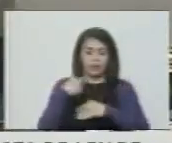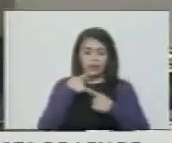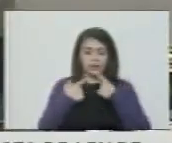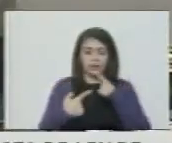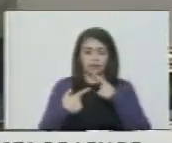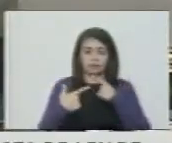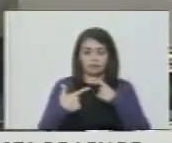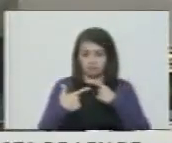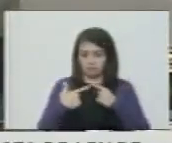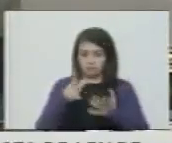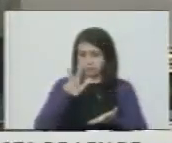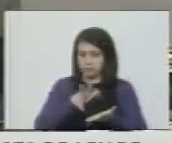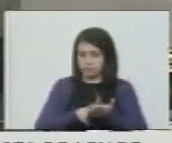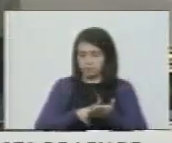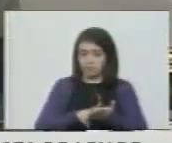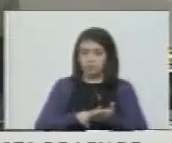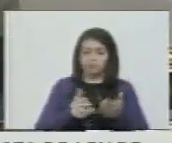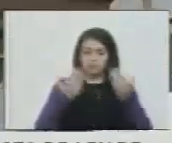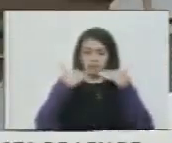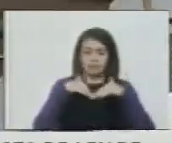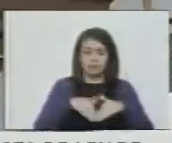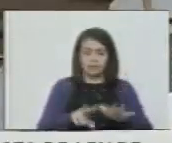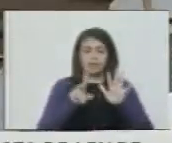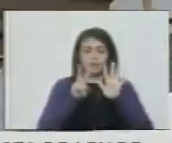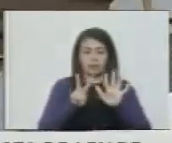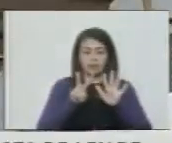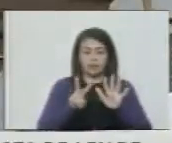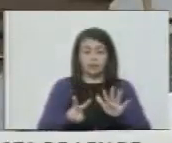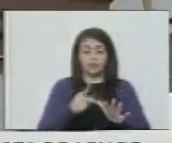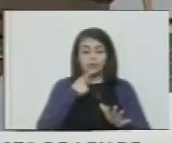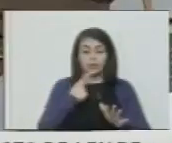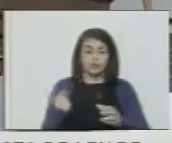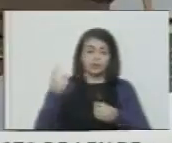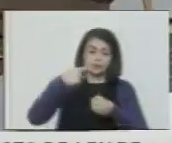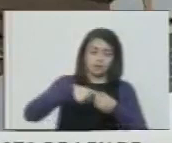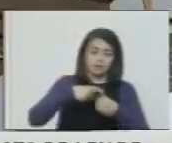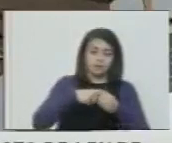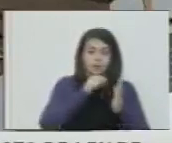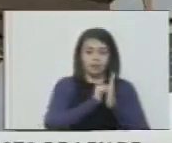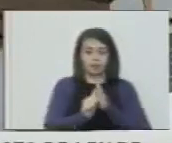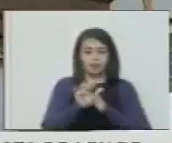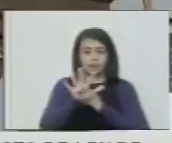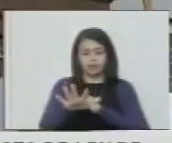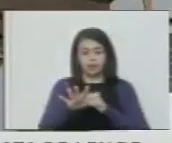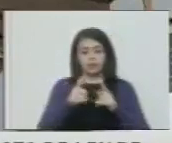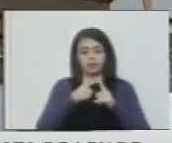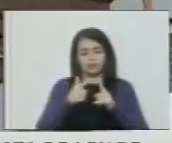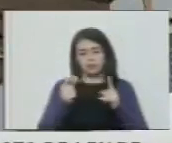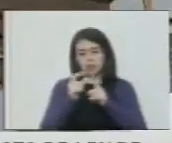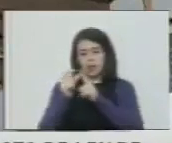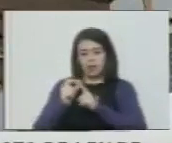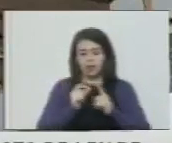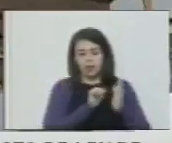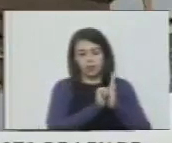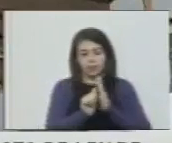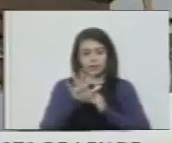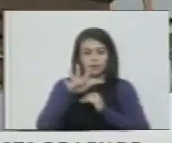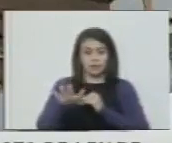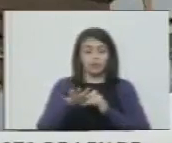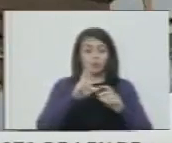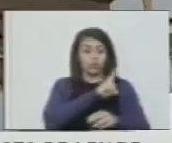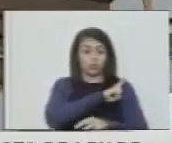consideración al epígrafe. Aprobado. Siguiente. Séptimo. Se propone incorporar el artículo 5 en los términos siguientes. Artículo 5.